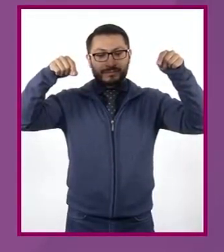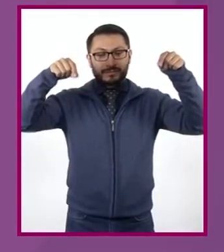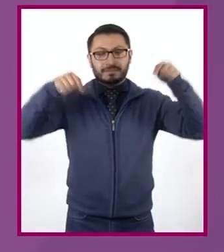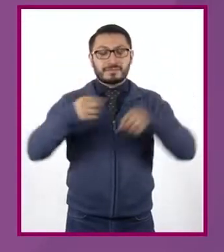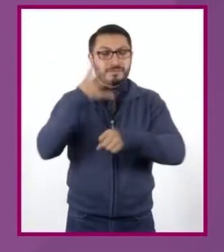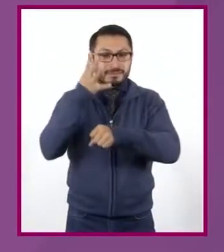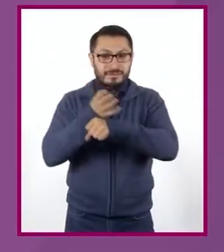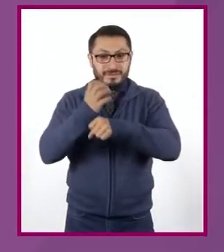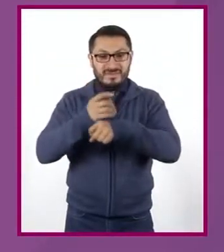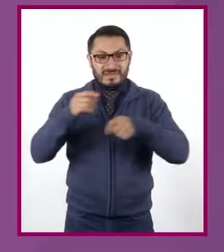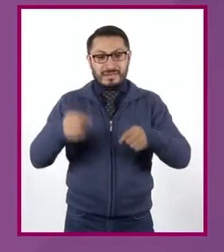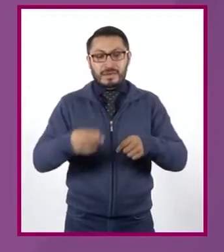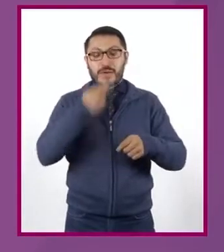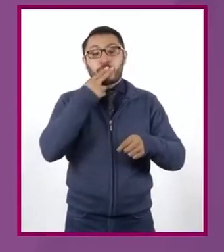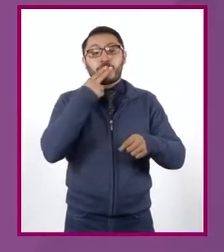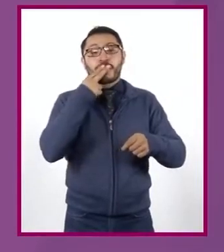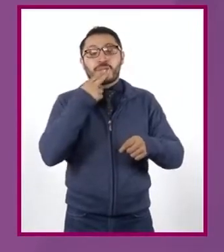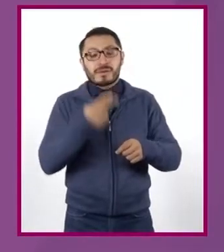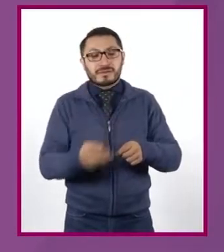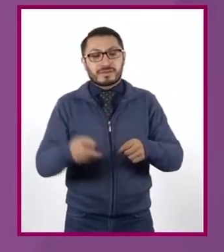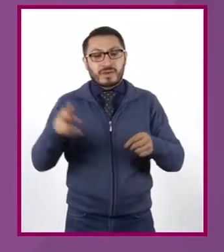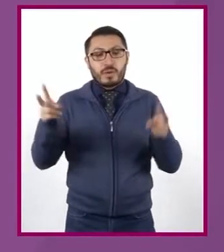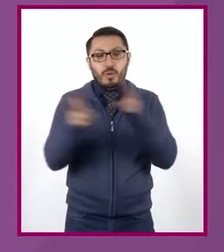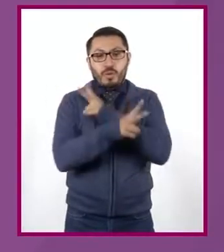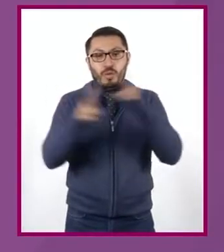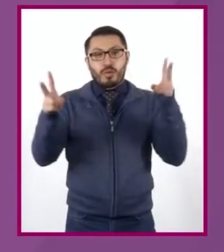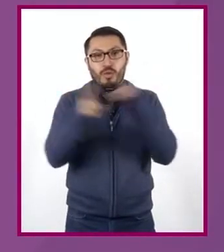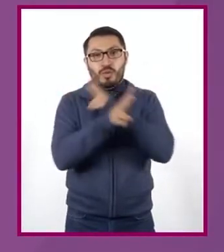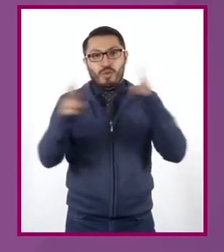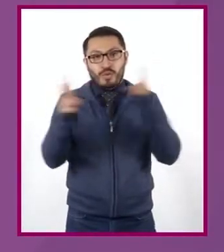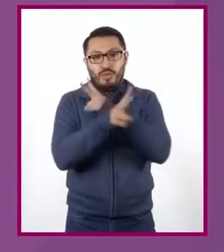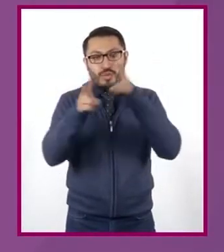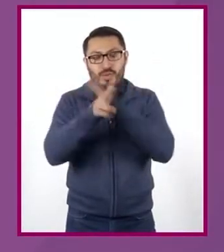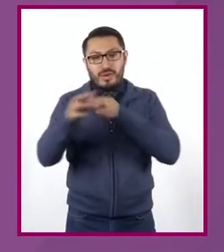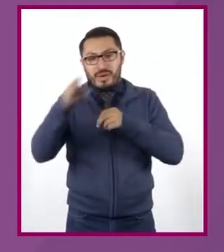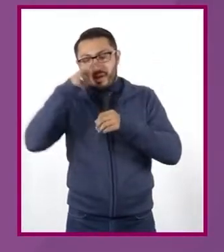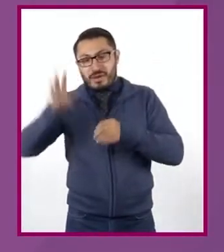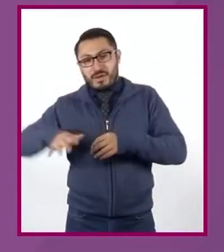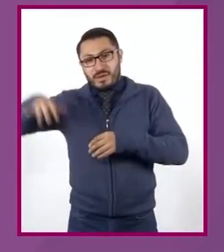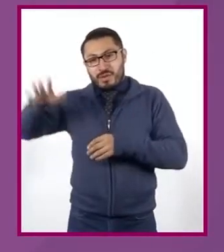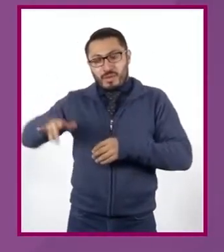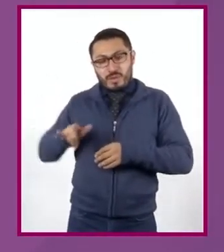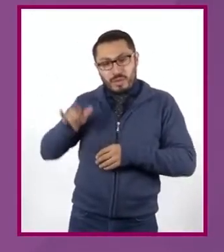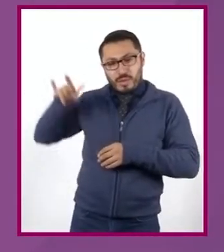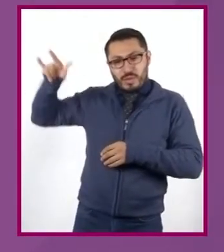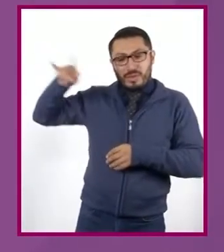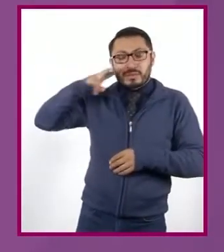4. Pongamos a funcionar un ventilador cerca del ala y observemos cómo sube.